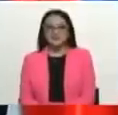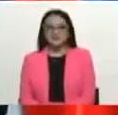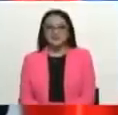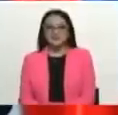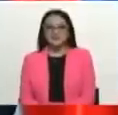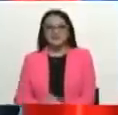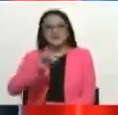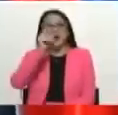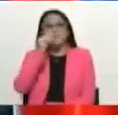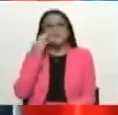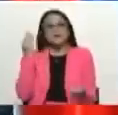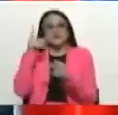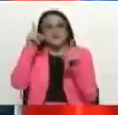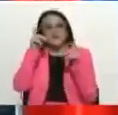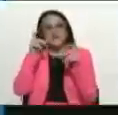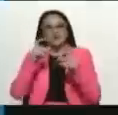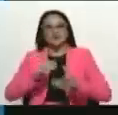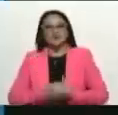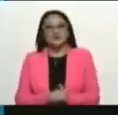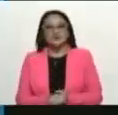a John Hervis Herrera,